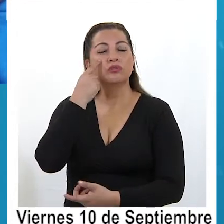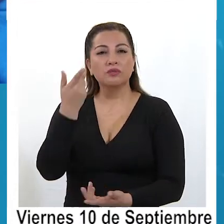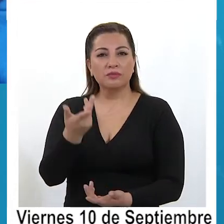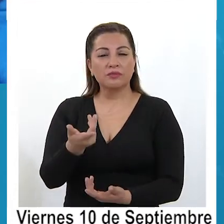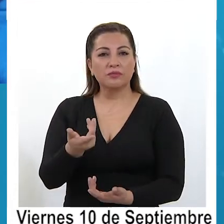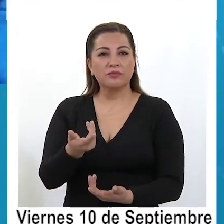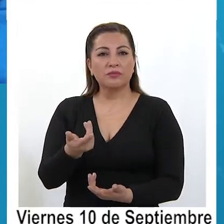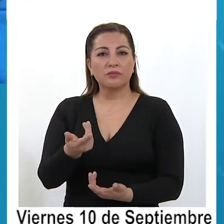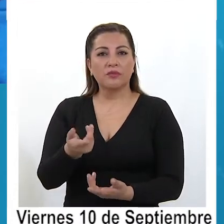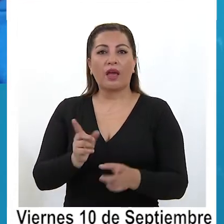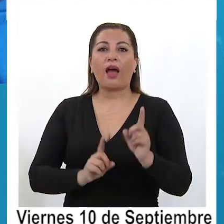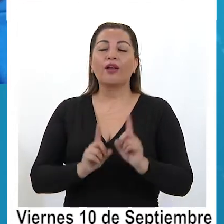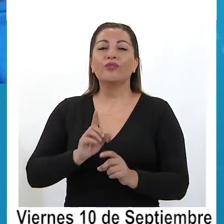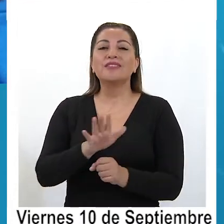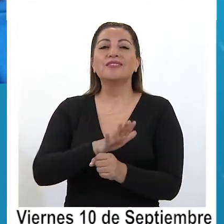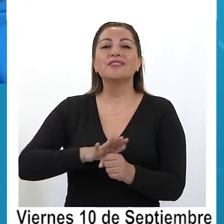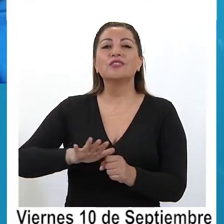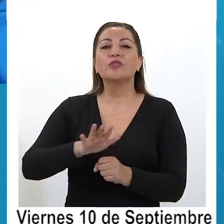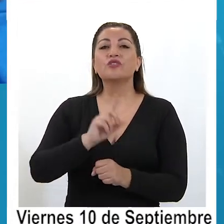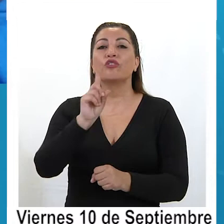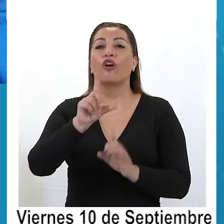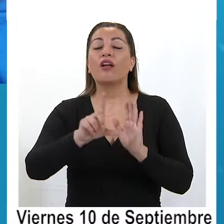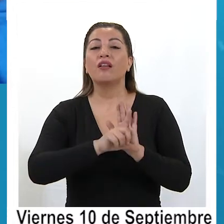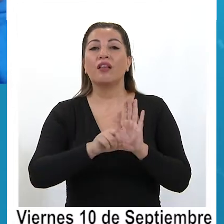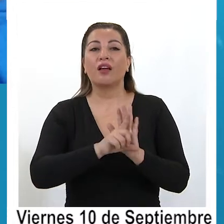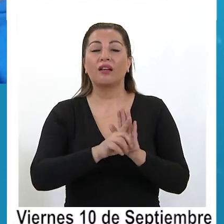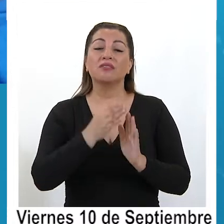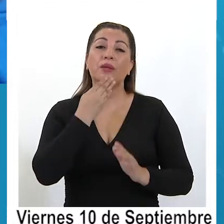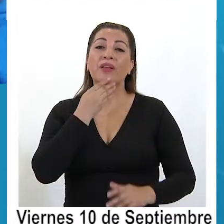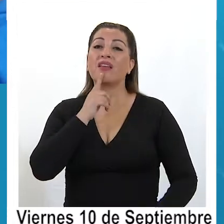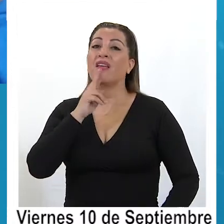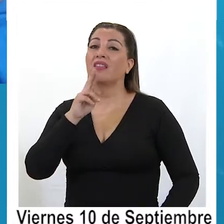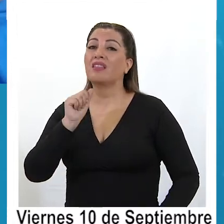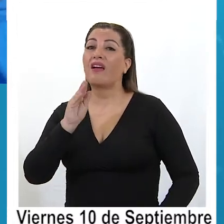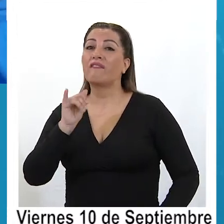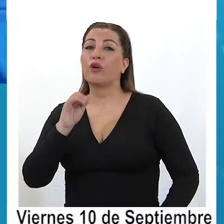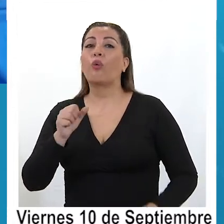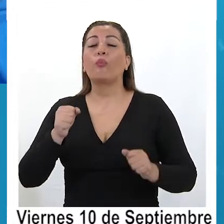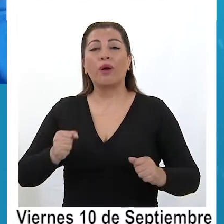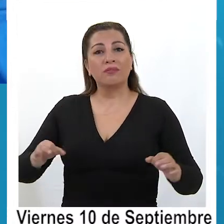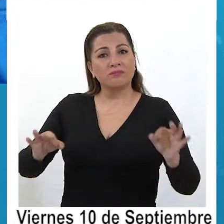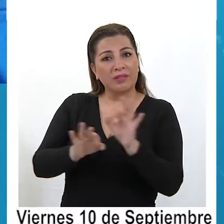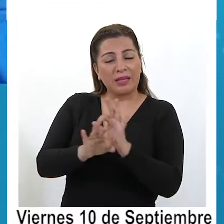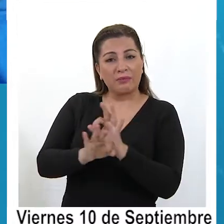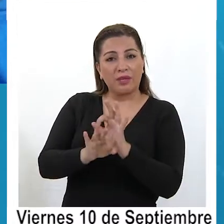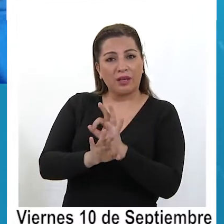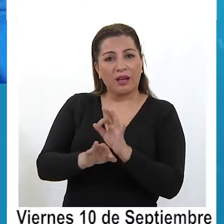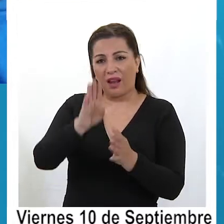una asociación ilícita, más que un tráfico de migrantes como tal. Si nos pudiera explicar también por qué se ha tomado